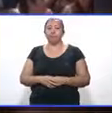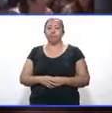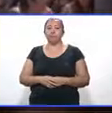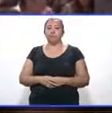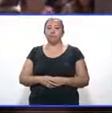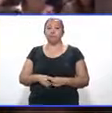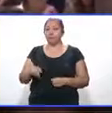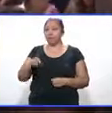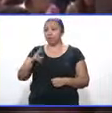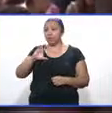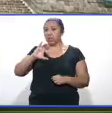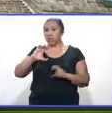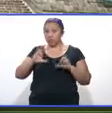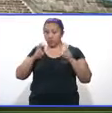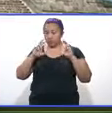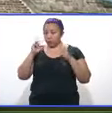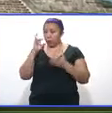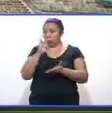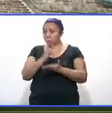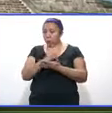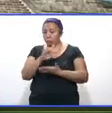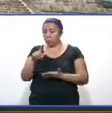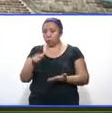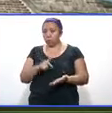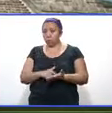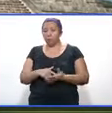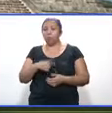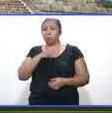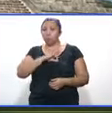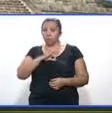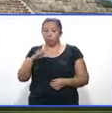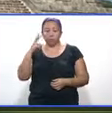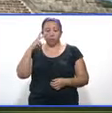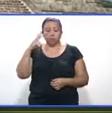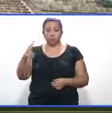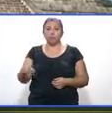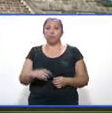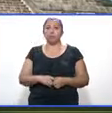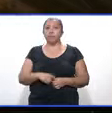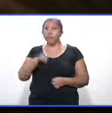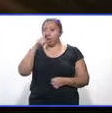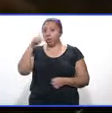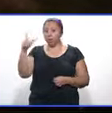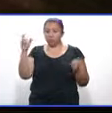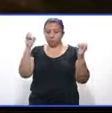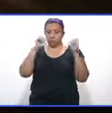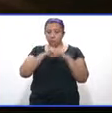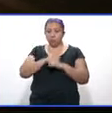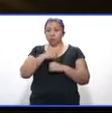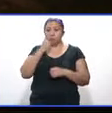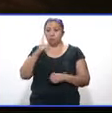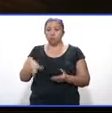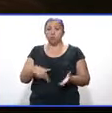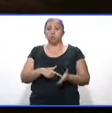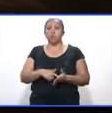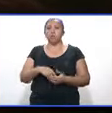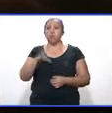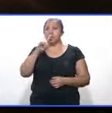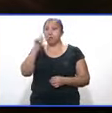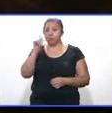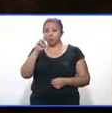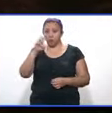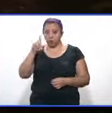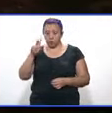Sin embargo, Chichen Itza no es el único sitio arqueológico donde se puede apreciar el espectáculo de luces y sombras, en la zona arqueológica de